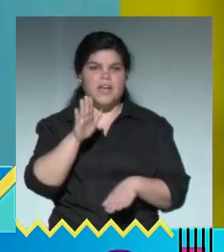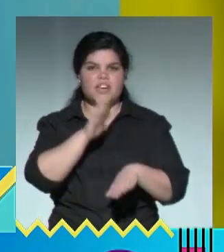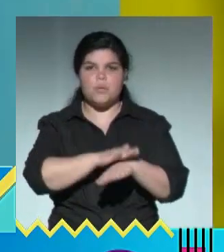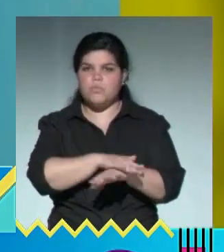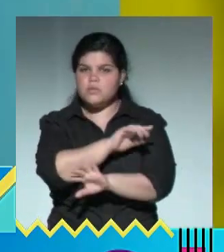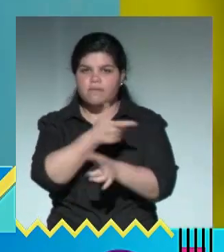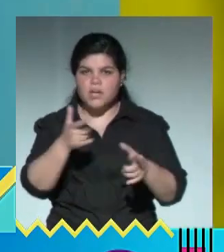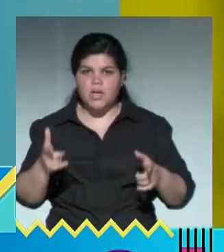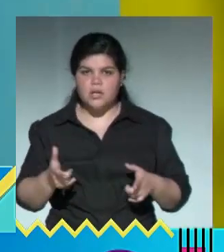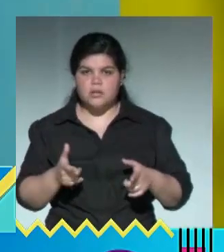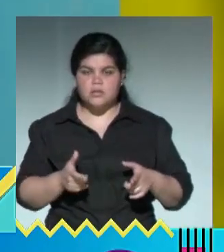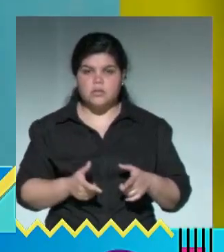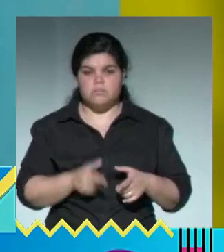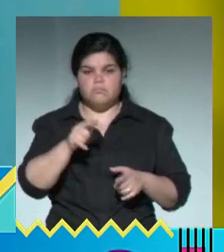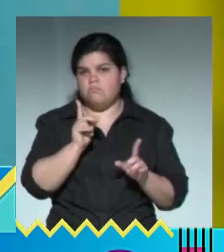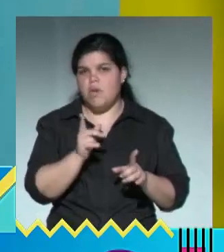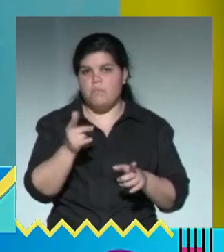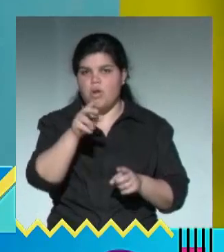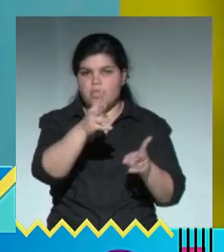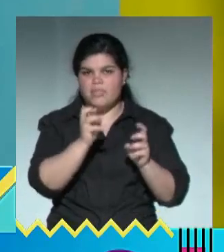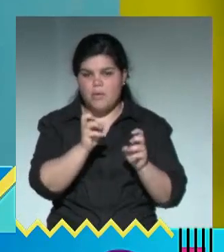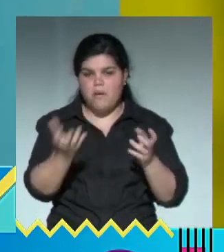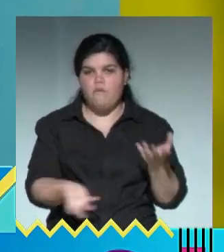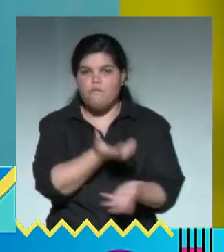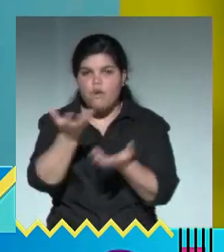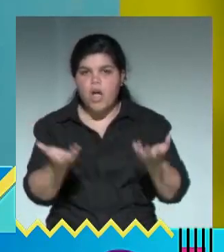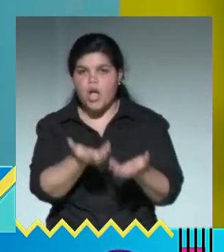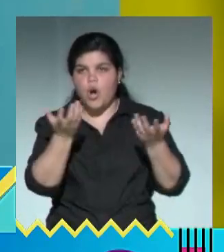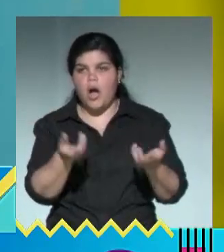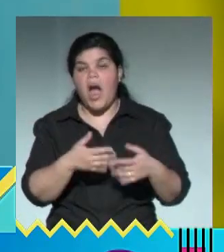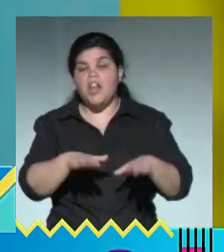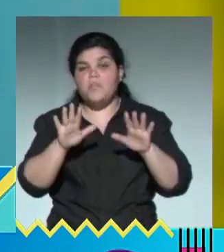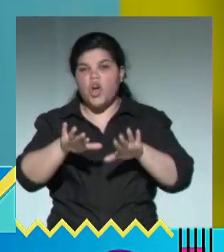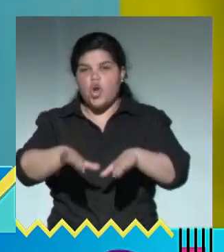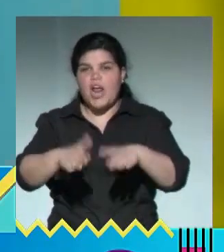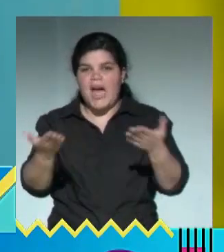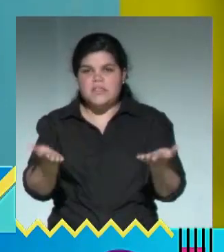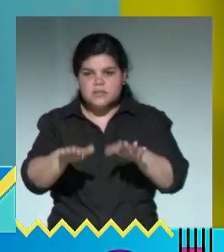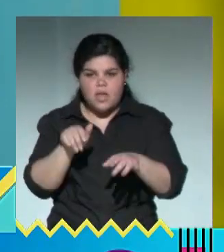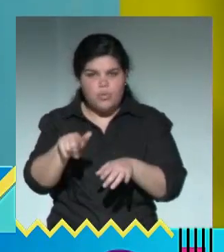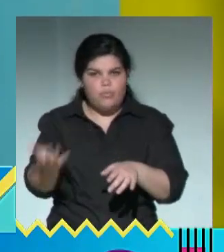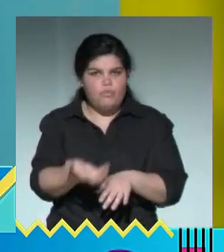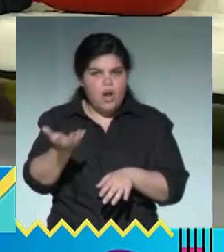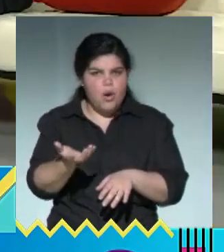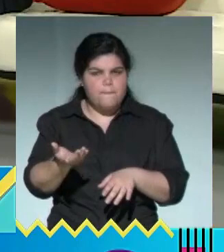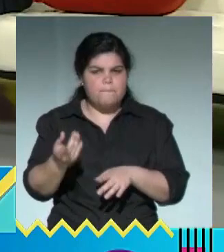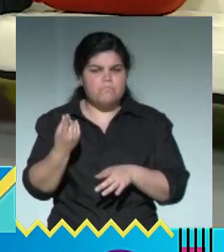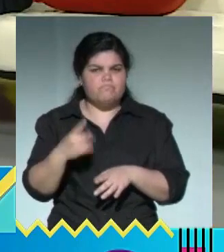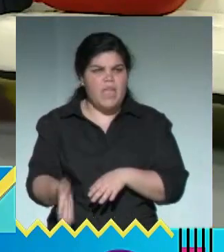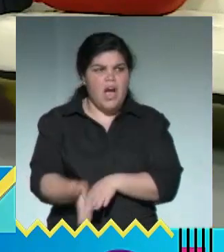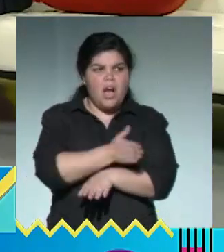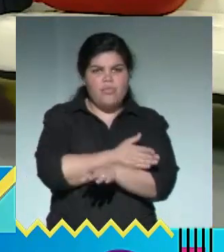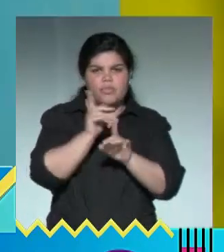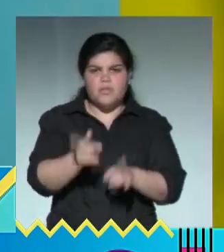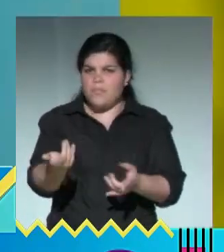irresponsabilidad al momento de utilizar el fuego, en este caso se puede llegar a suponer que sea un asado en esa zona, pero también hablábamos más temprano de este factor